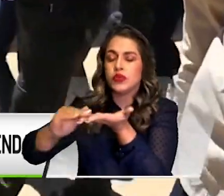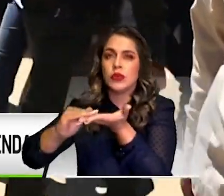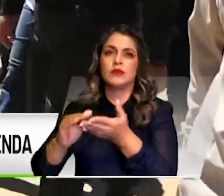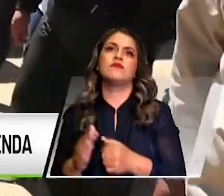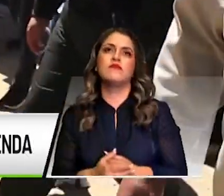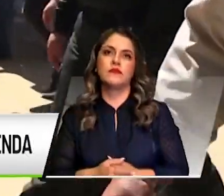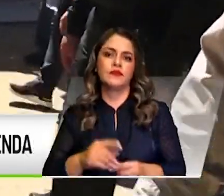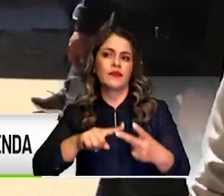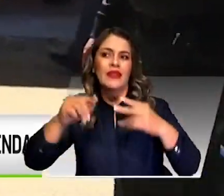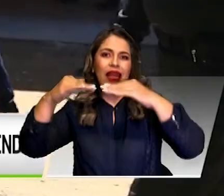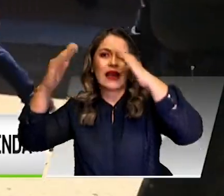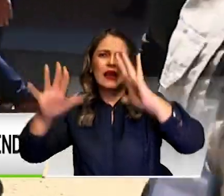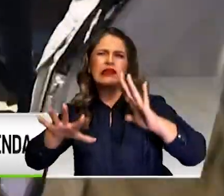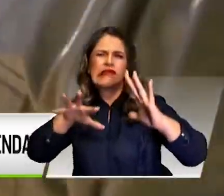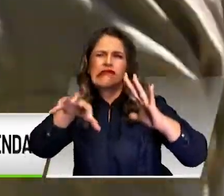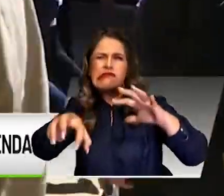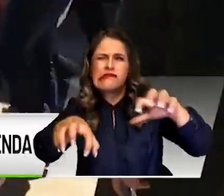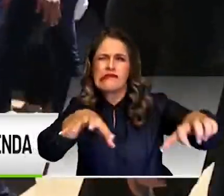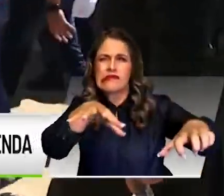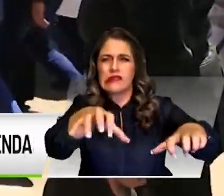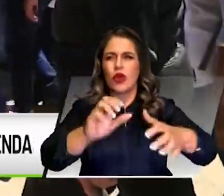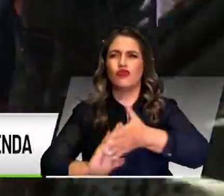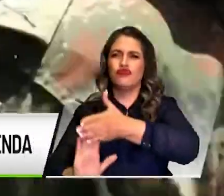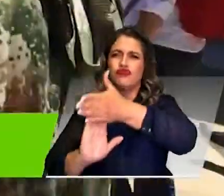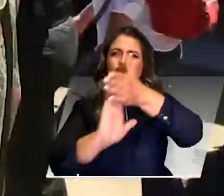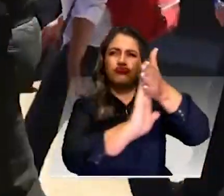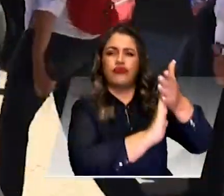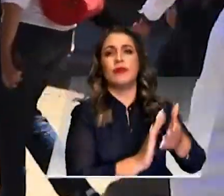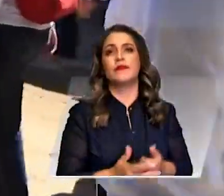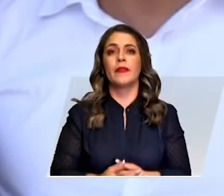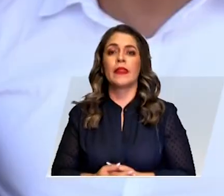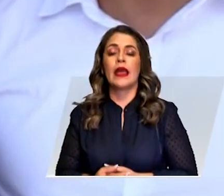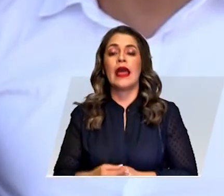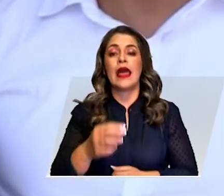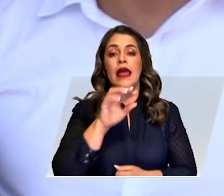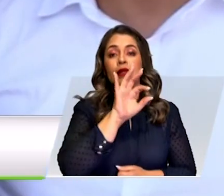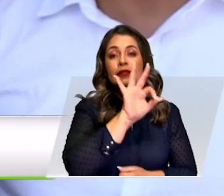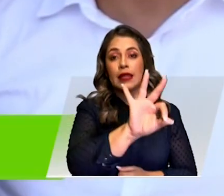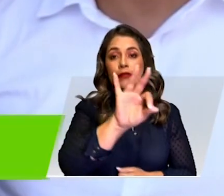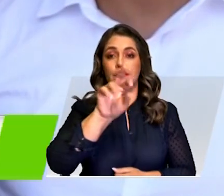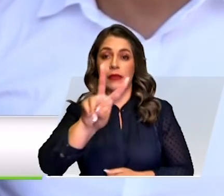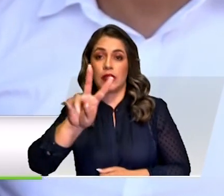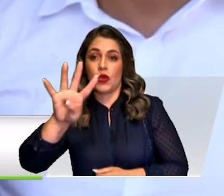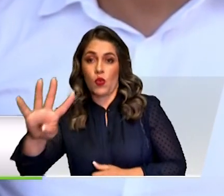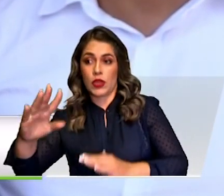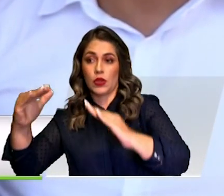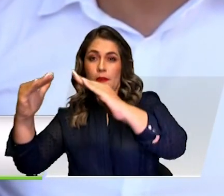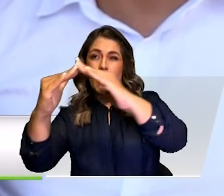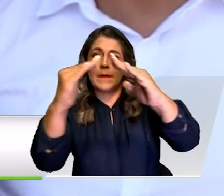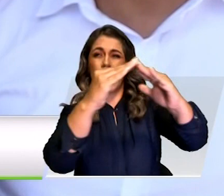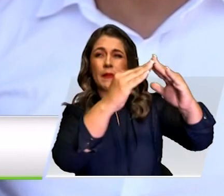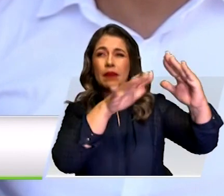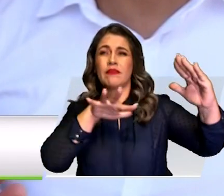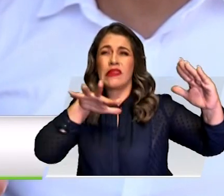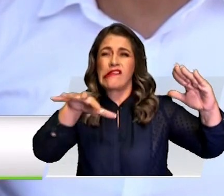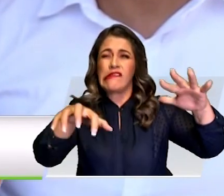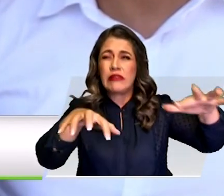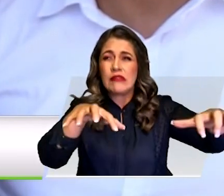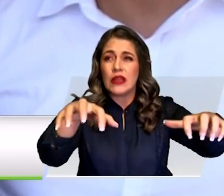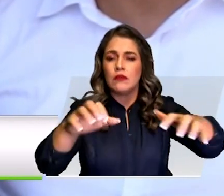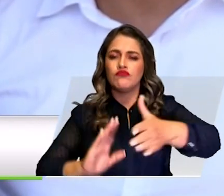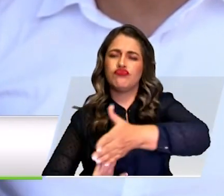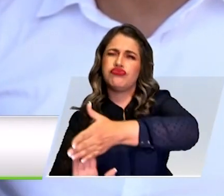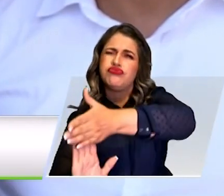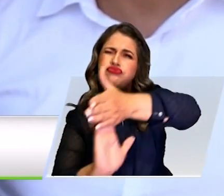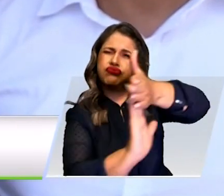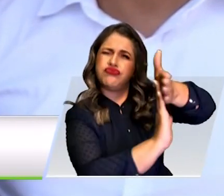de vivienda en la zona rural 324 mejoramientos de vivienda rural este es un hito histórico